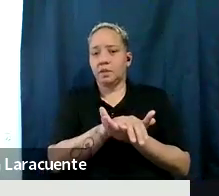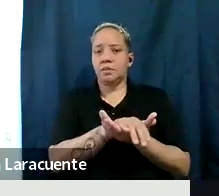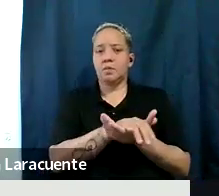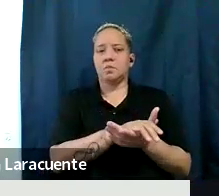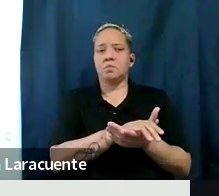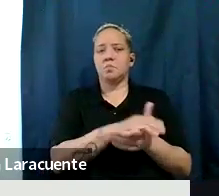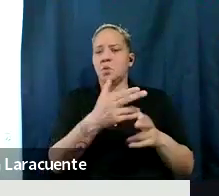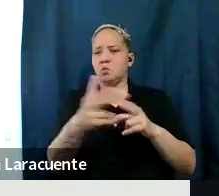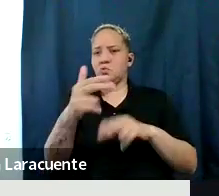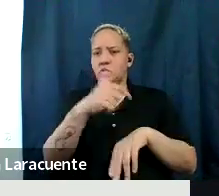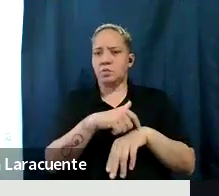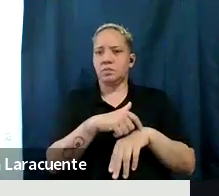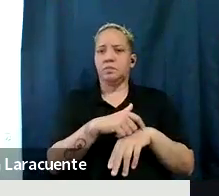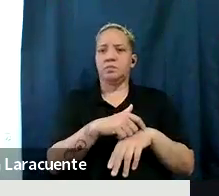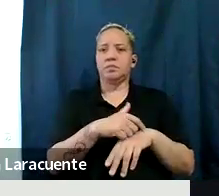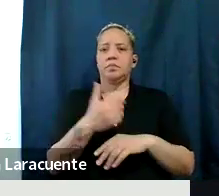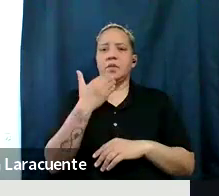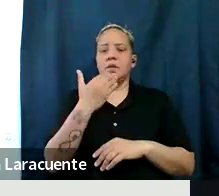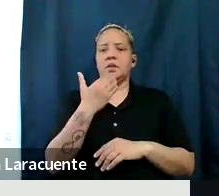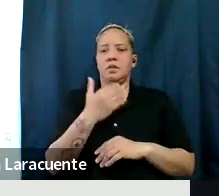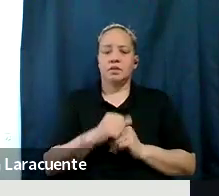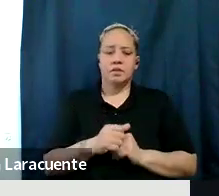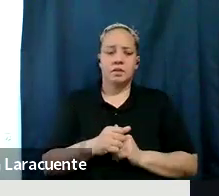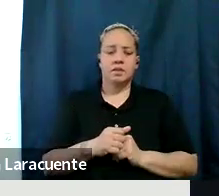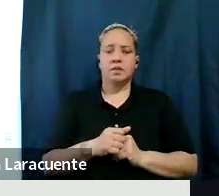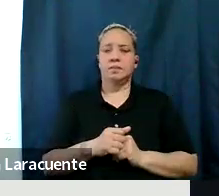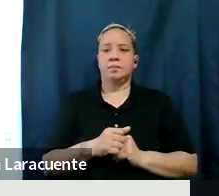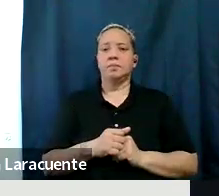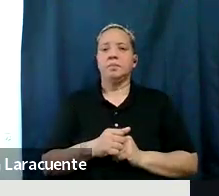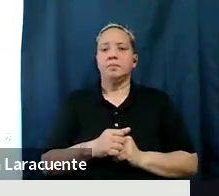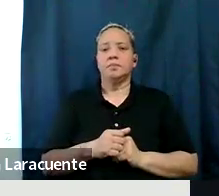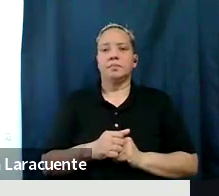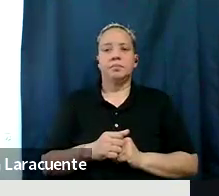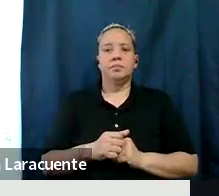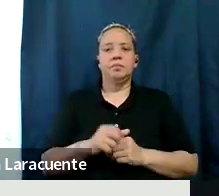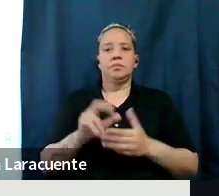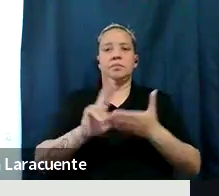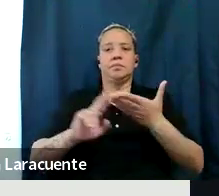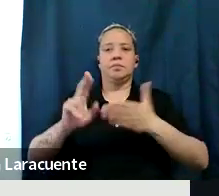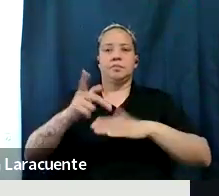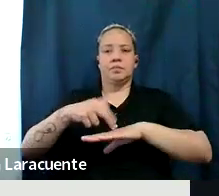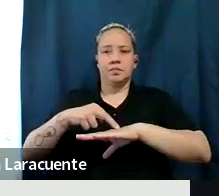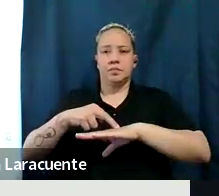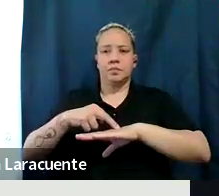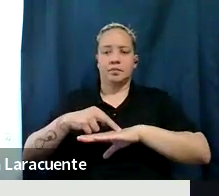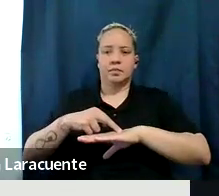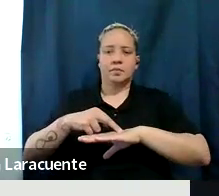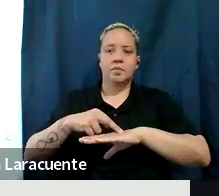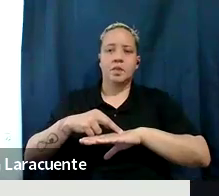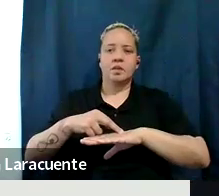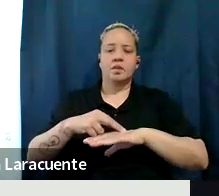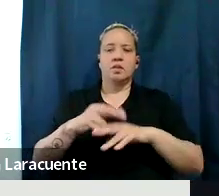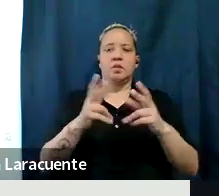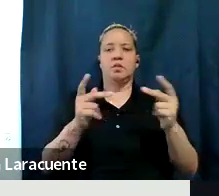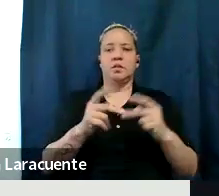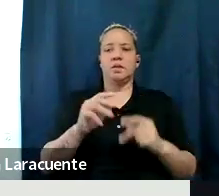momentáneamente gracias a las autoridades de la Universidad de Puerto Rico en unas estancias en la casa de